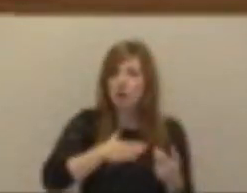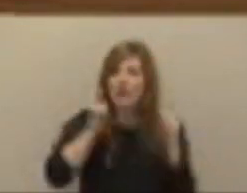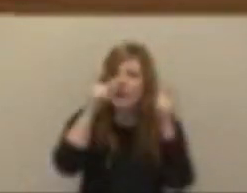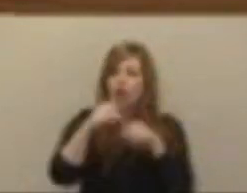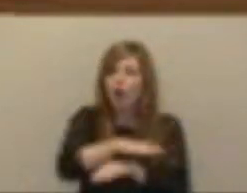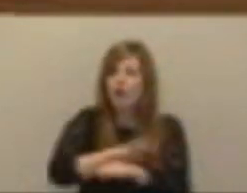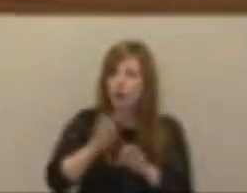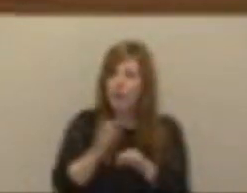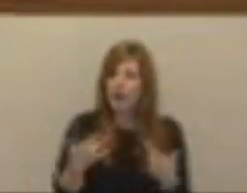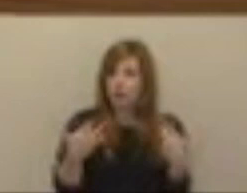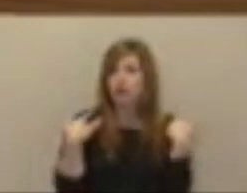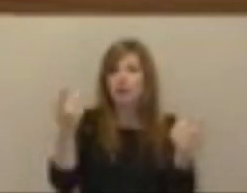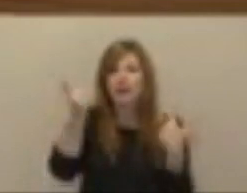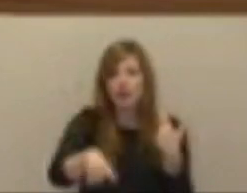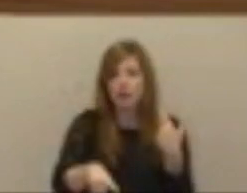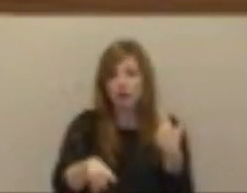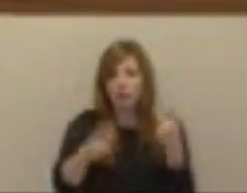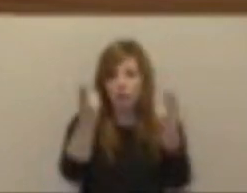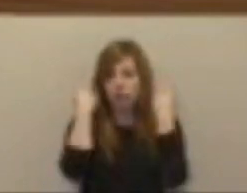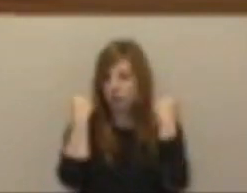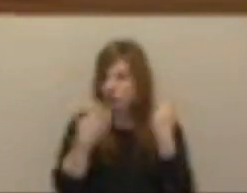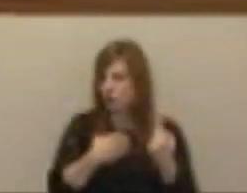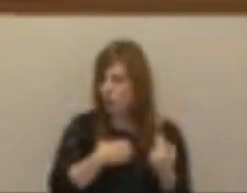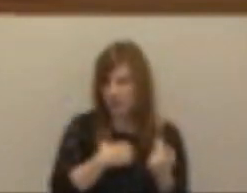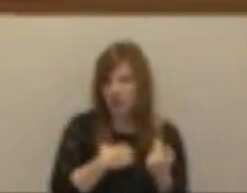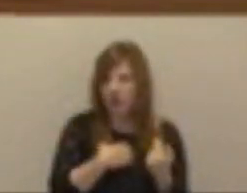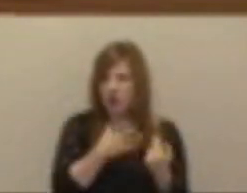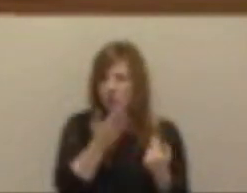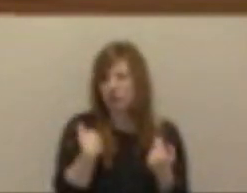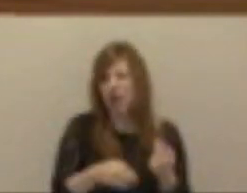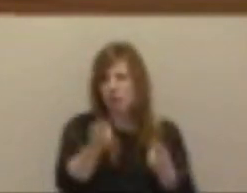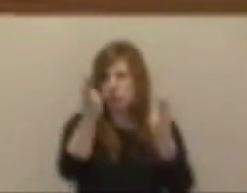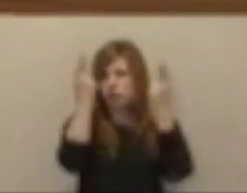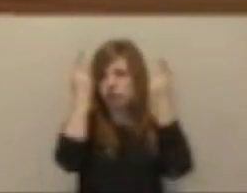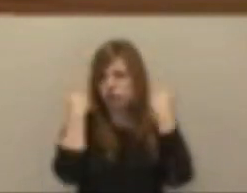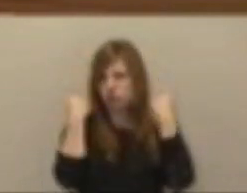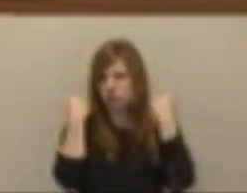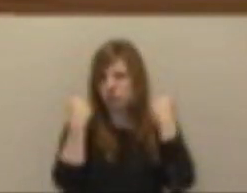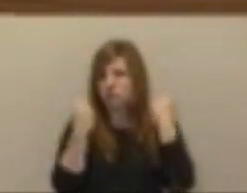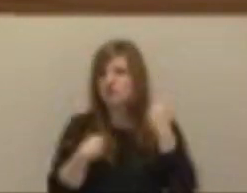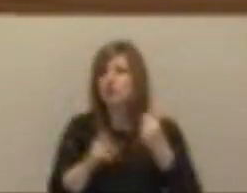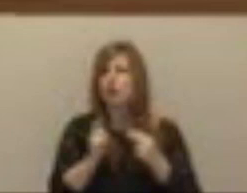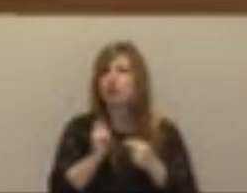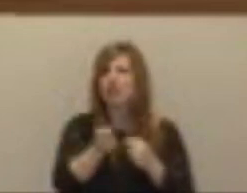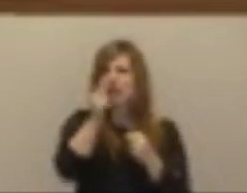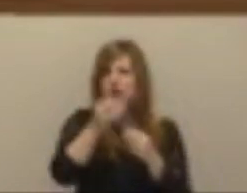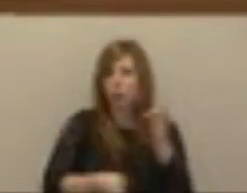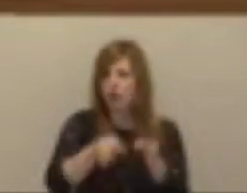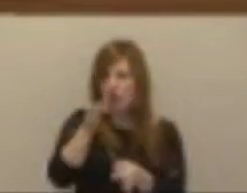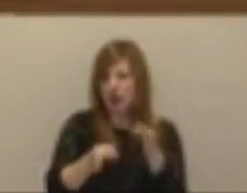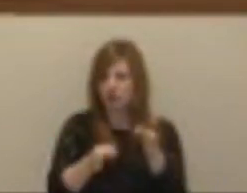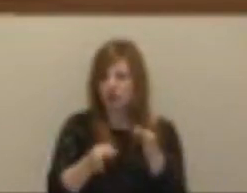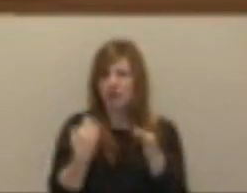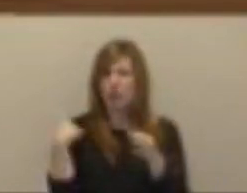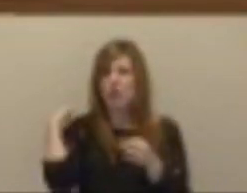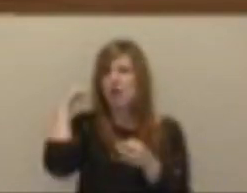gobierno irresponsable y mucho menos insumiso. Ya fue insumiso con las sentencias judiciales permanentes que estuvieron declarando durante